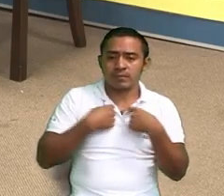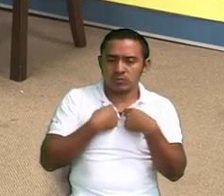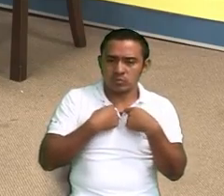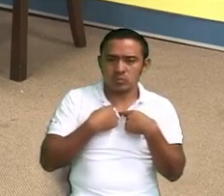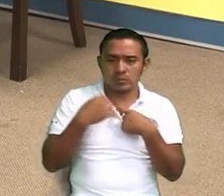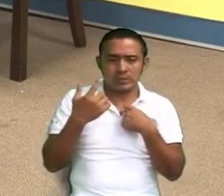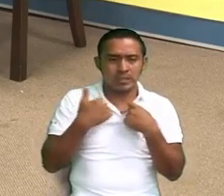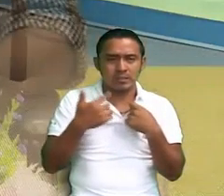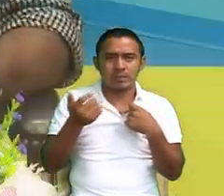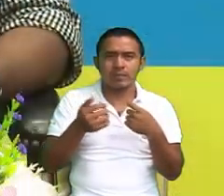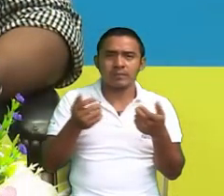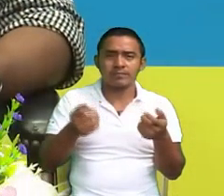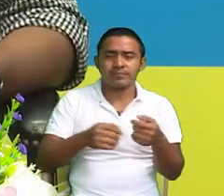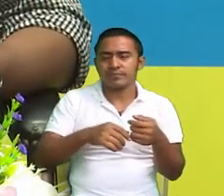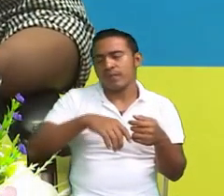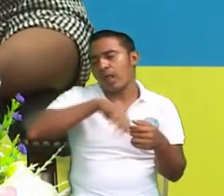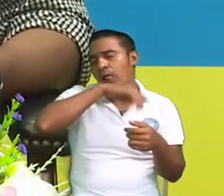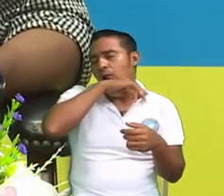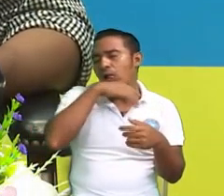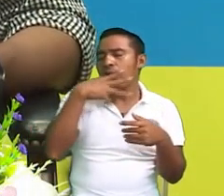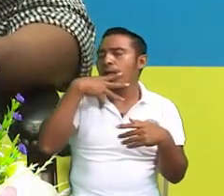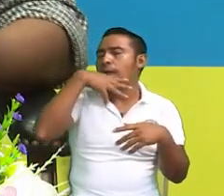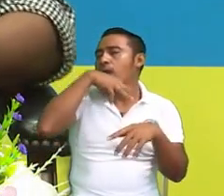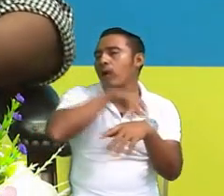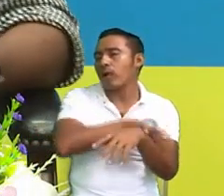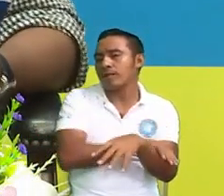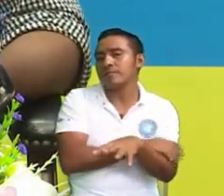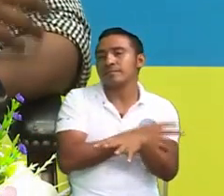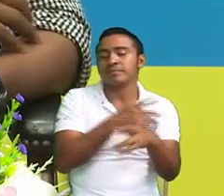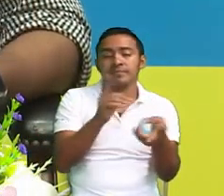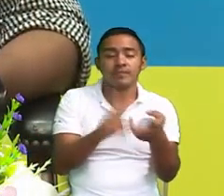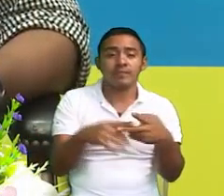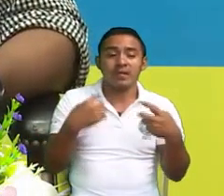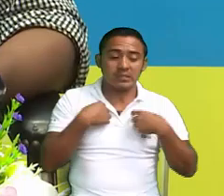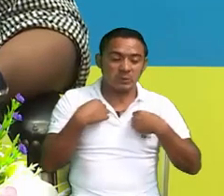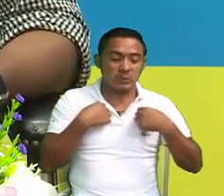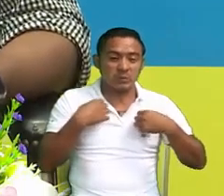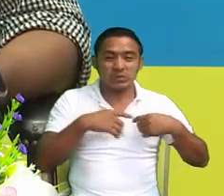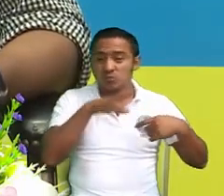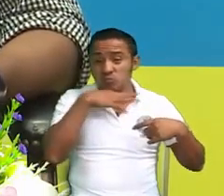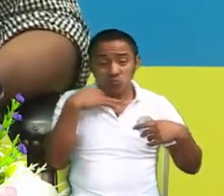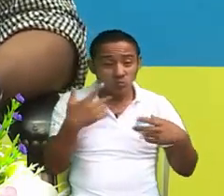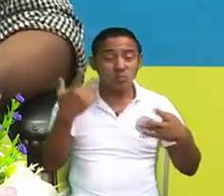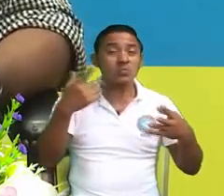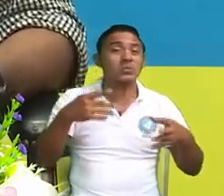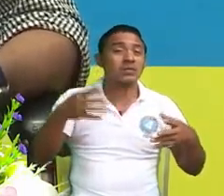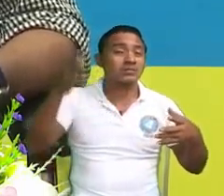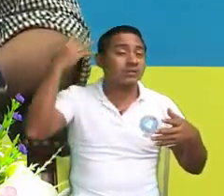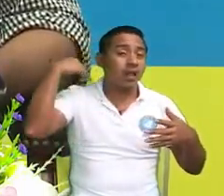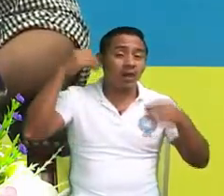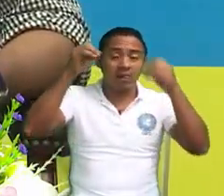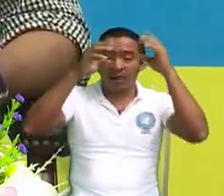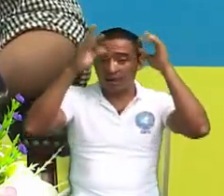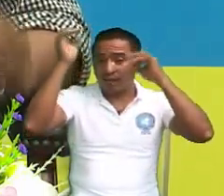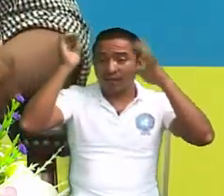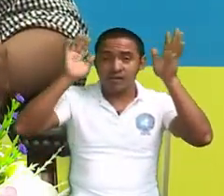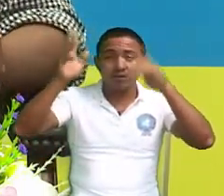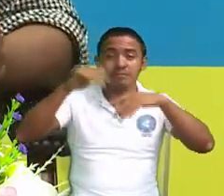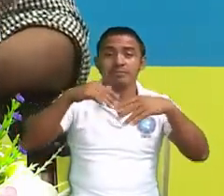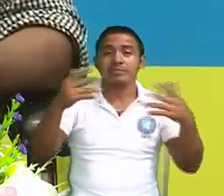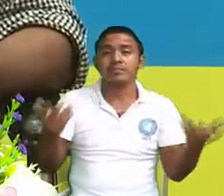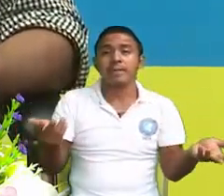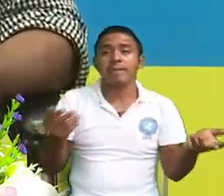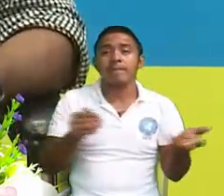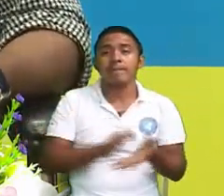quizás hasta nos babeamos en la cama y tenemos los gérmenes en la camisa, andamos con el pelo desgreñado, pues en el caso de las